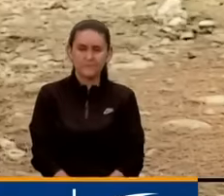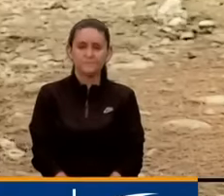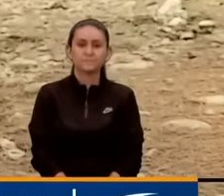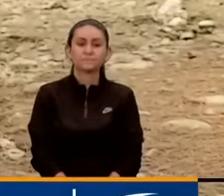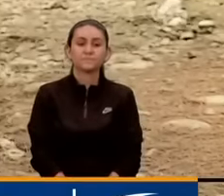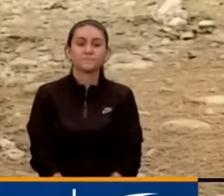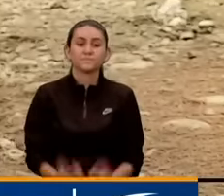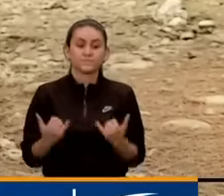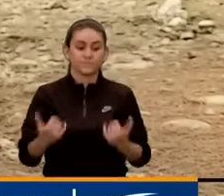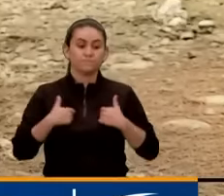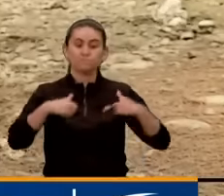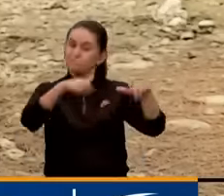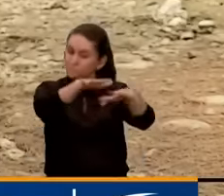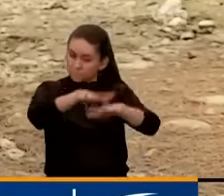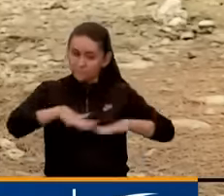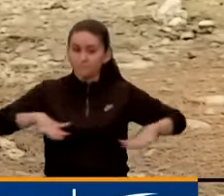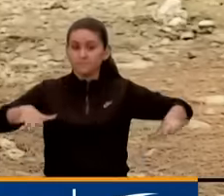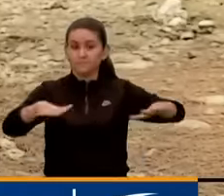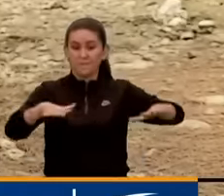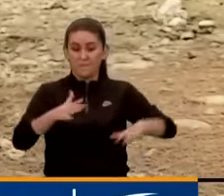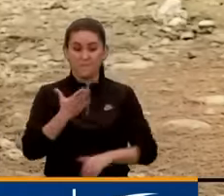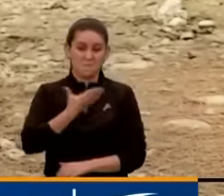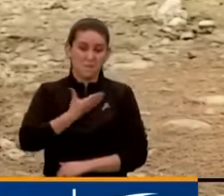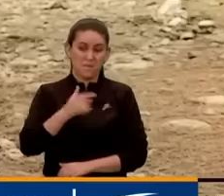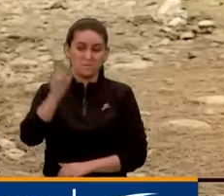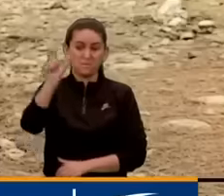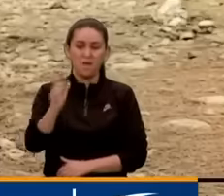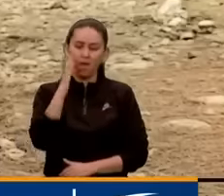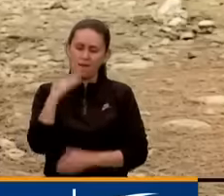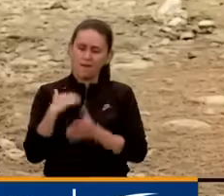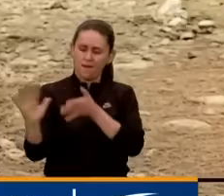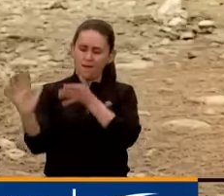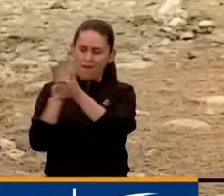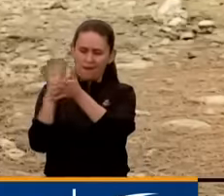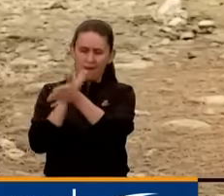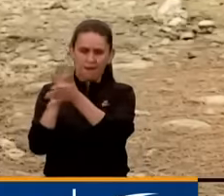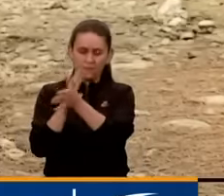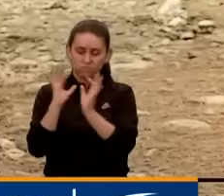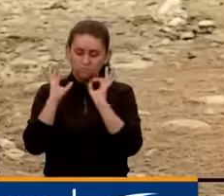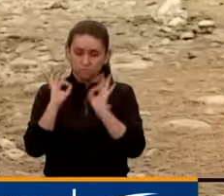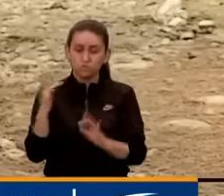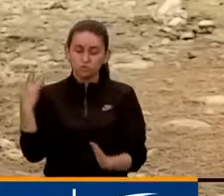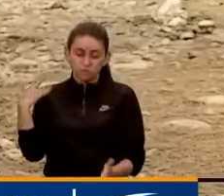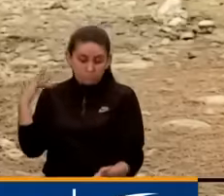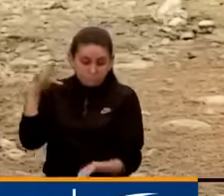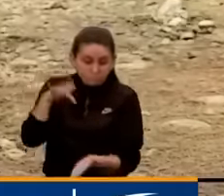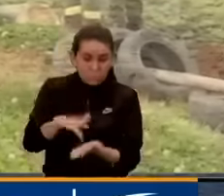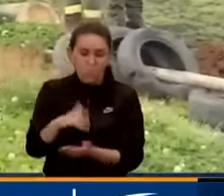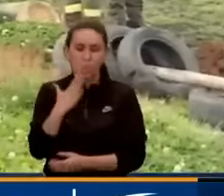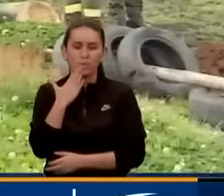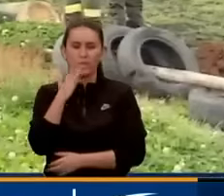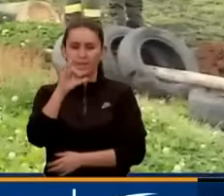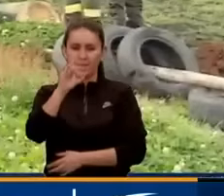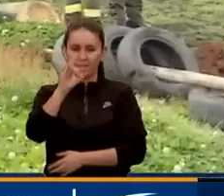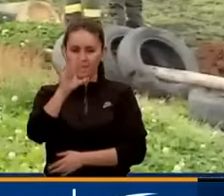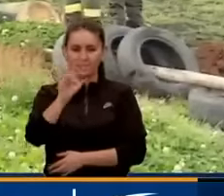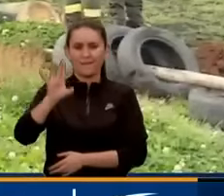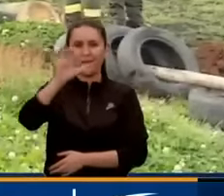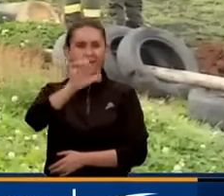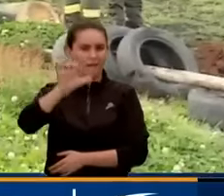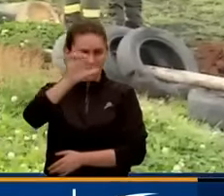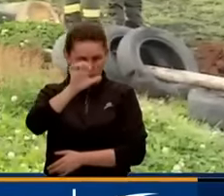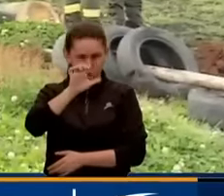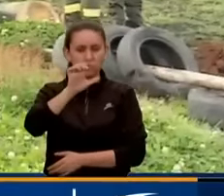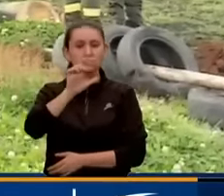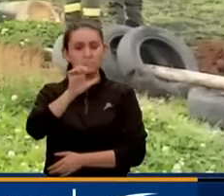En este lugar también la mamá nos narró que ella había llegado el 15 de enero precisamente a este sitio para